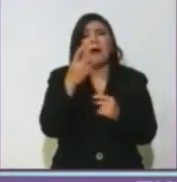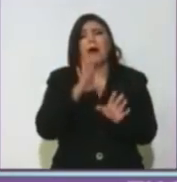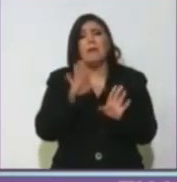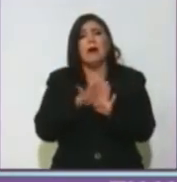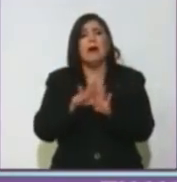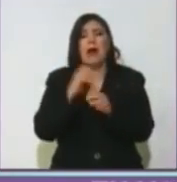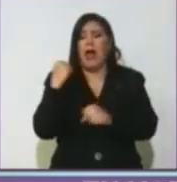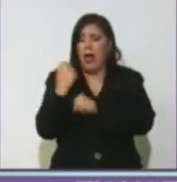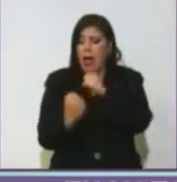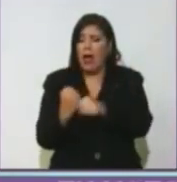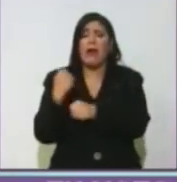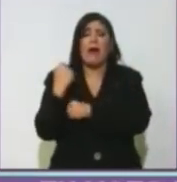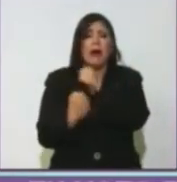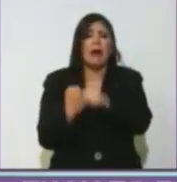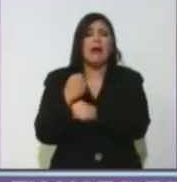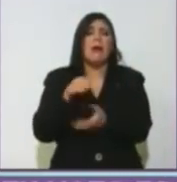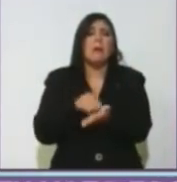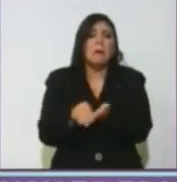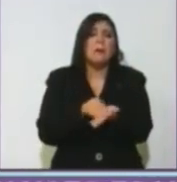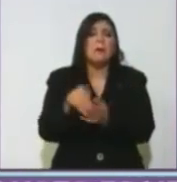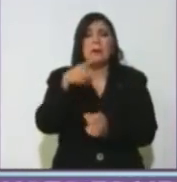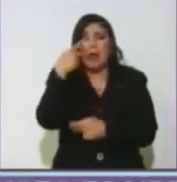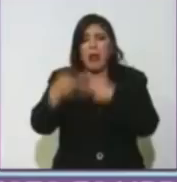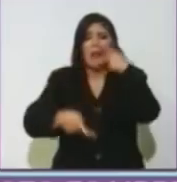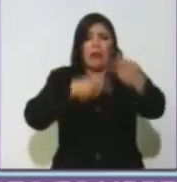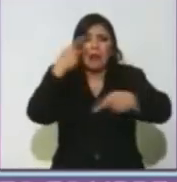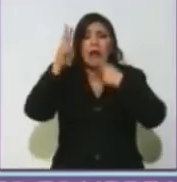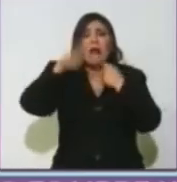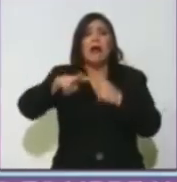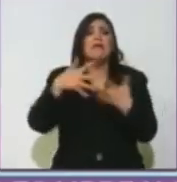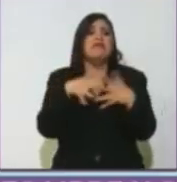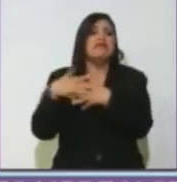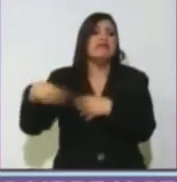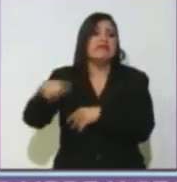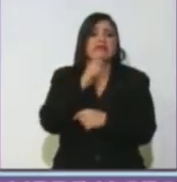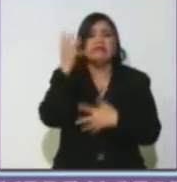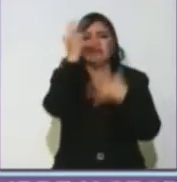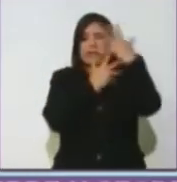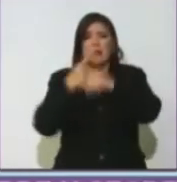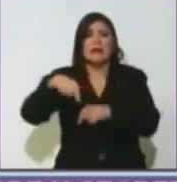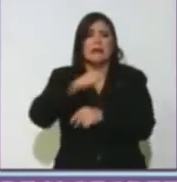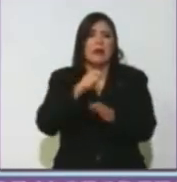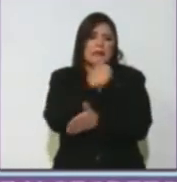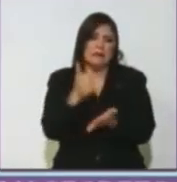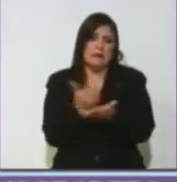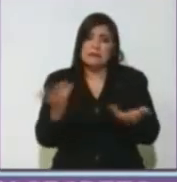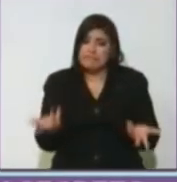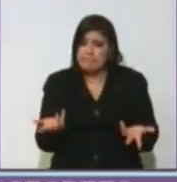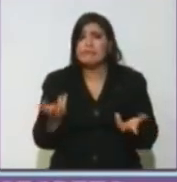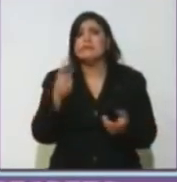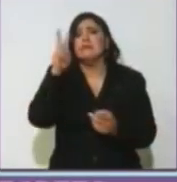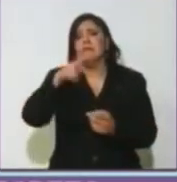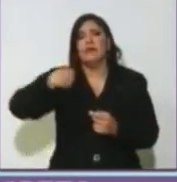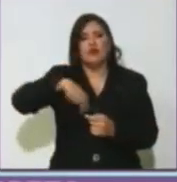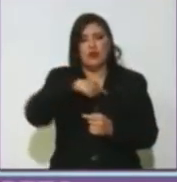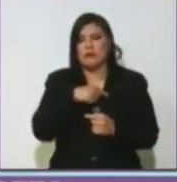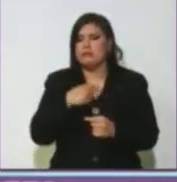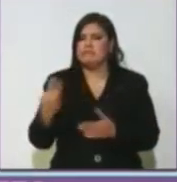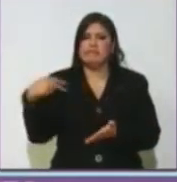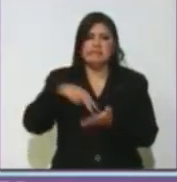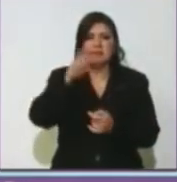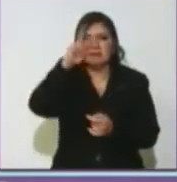tantos años y que lo único que han hecho es llevar al caos a la ciudadanía nosotros venimos a trabajar